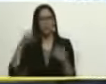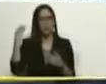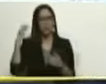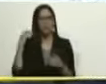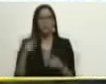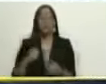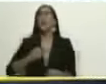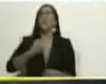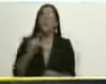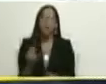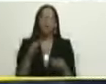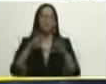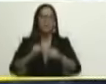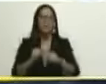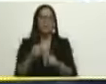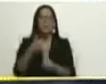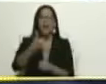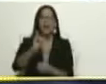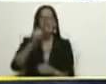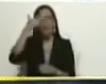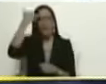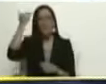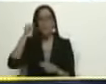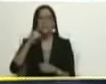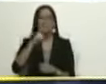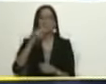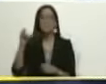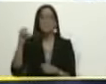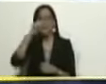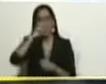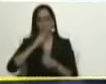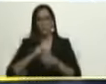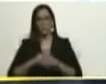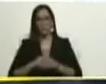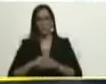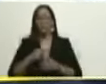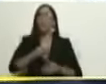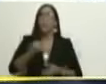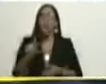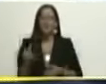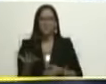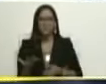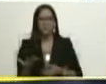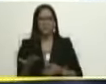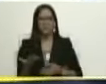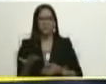¿Cuántas invasiones ha habido en Haití en 100 años? ¿Cuántas?